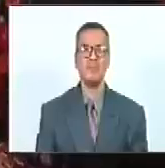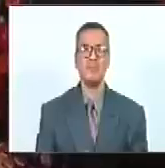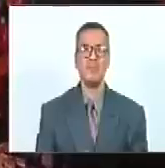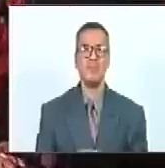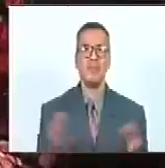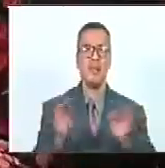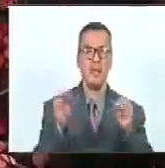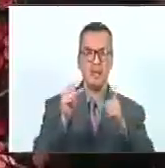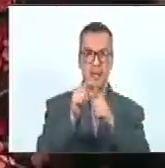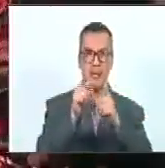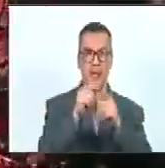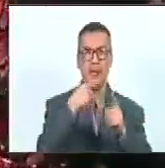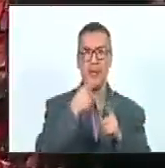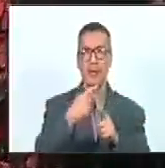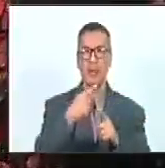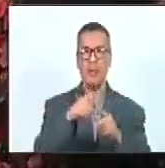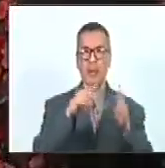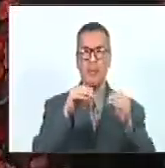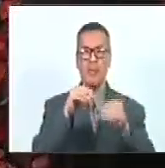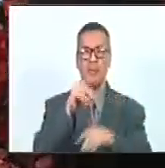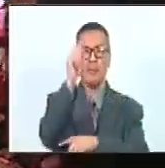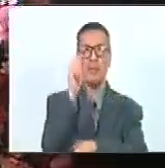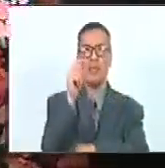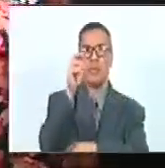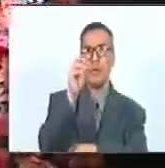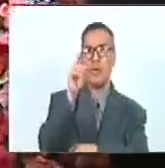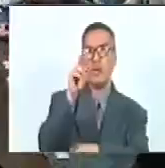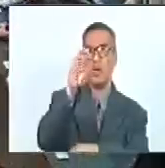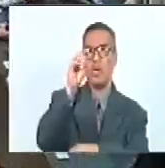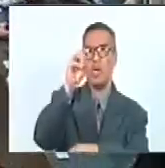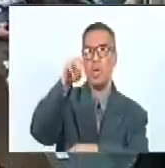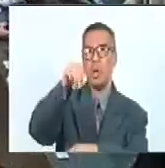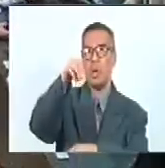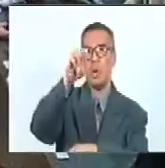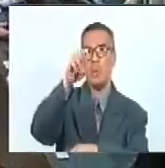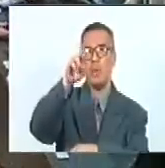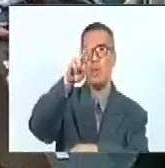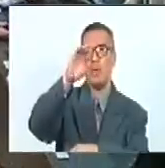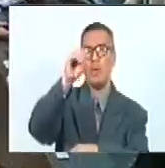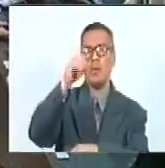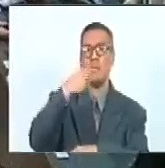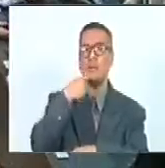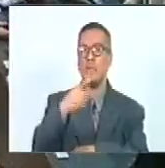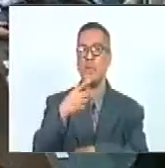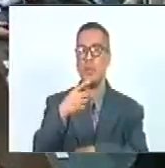Más anotado el derecho de palabra. El diputado Romero no ha solicitado derecho a réplica.